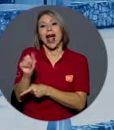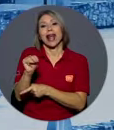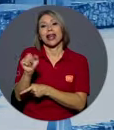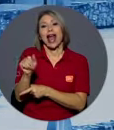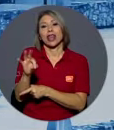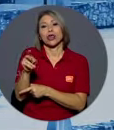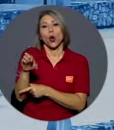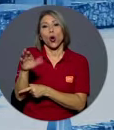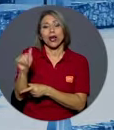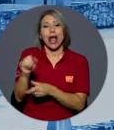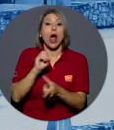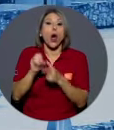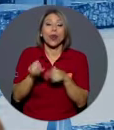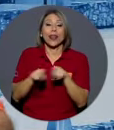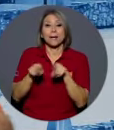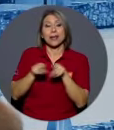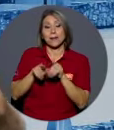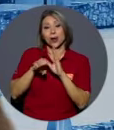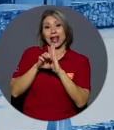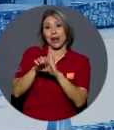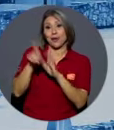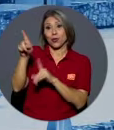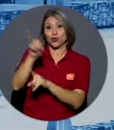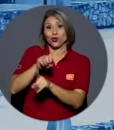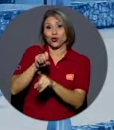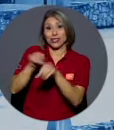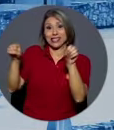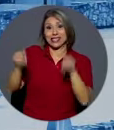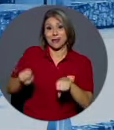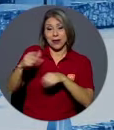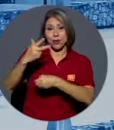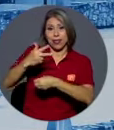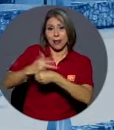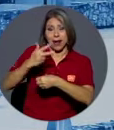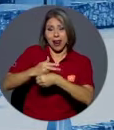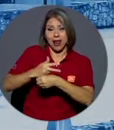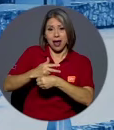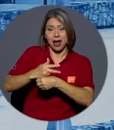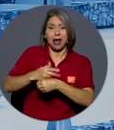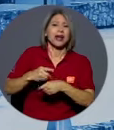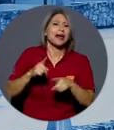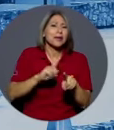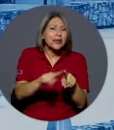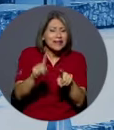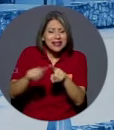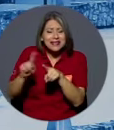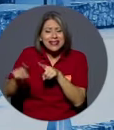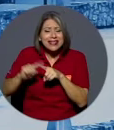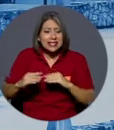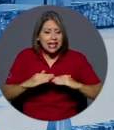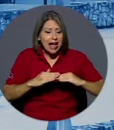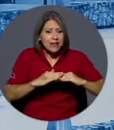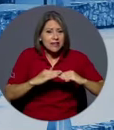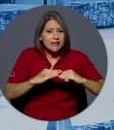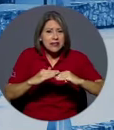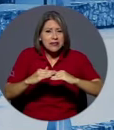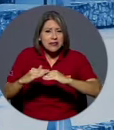algunas pocas fallas como el sistema de Chicxulub, Polochic y Motagua en Guatemala, sino que es una gran cantidad de fallas, son fallas pequeñas por